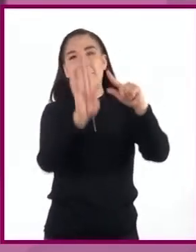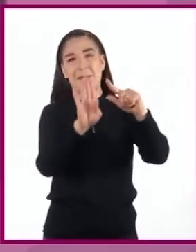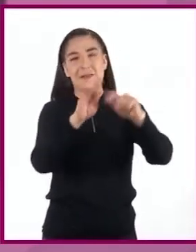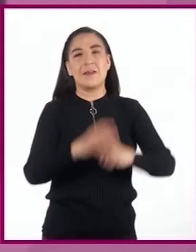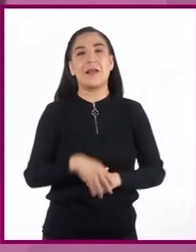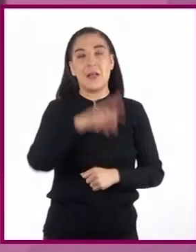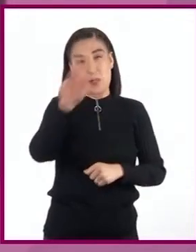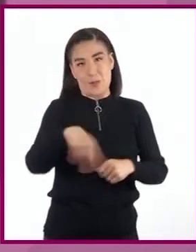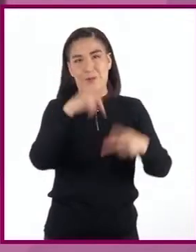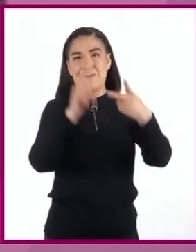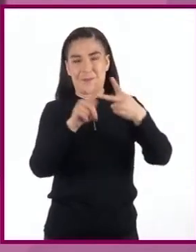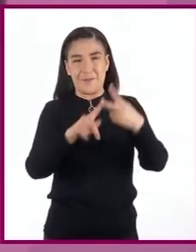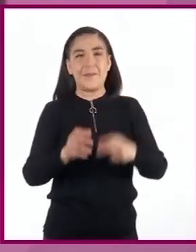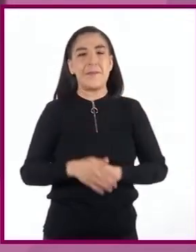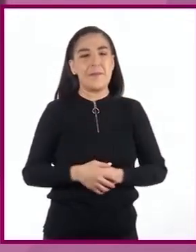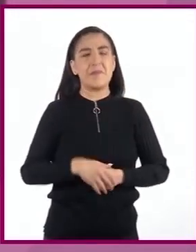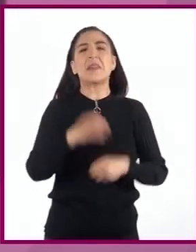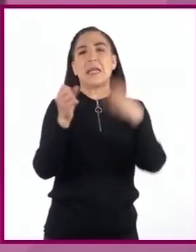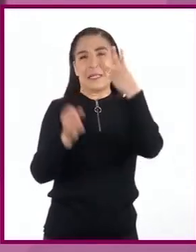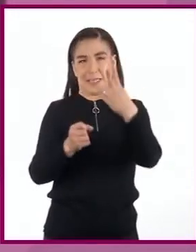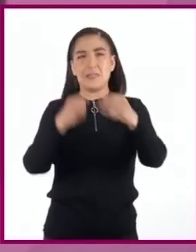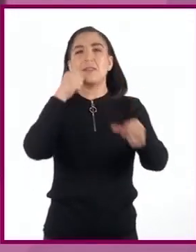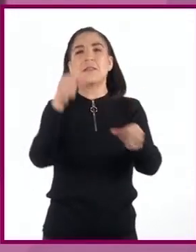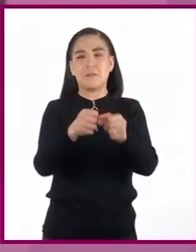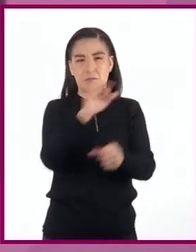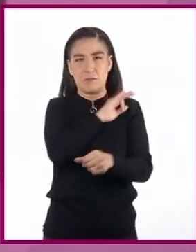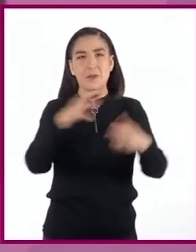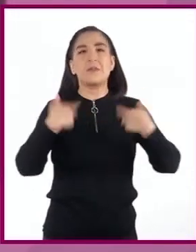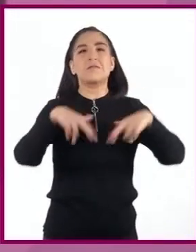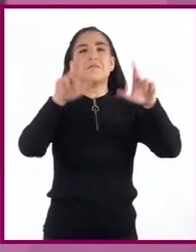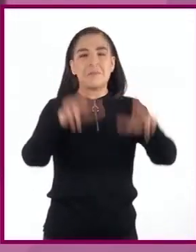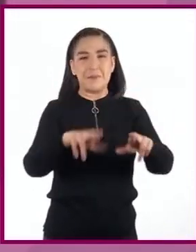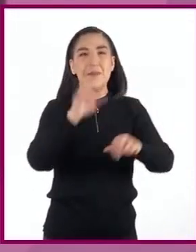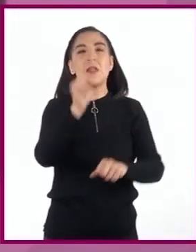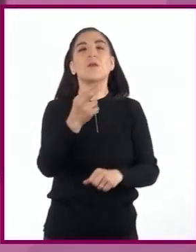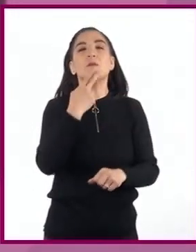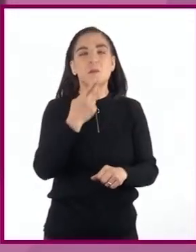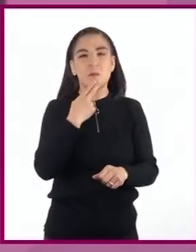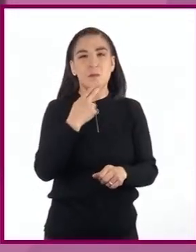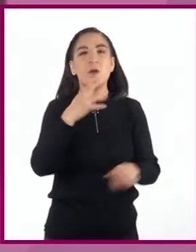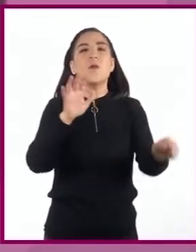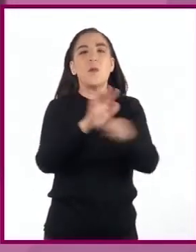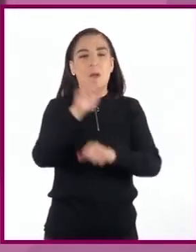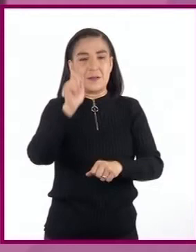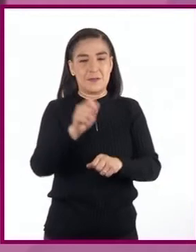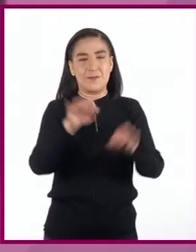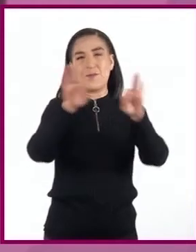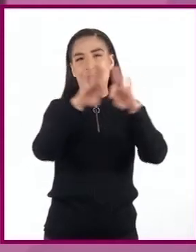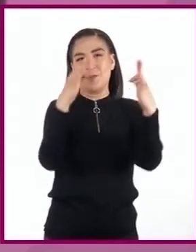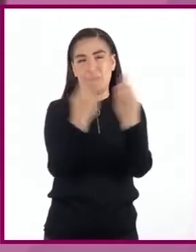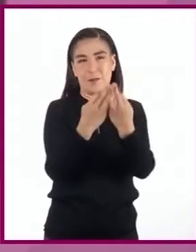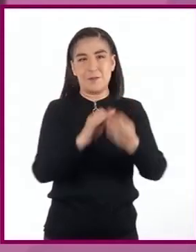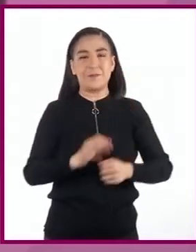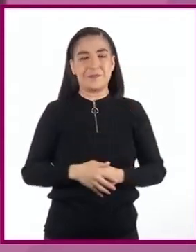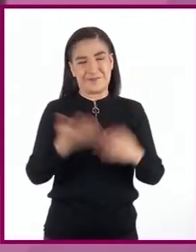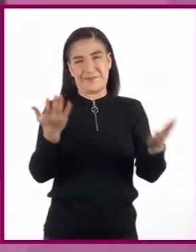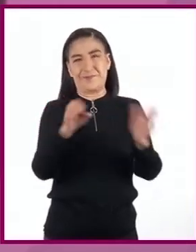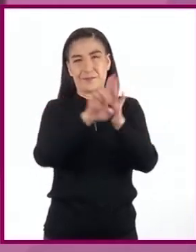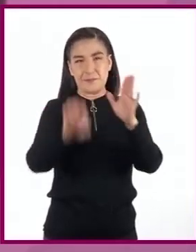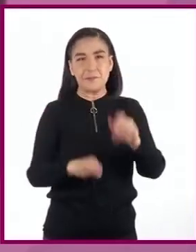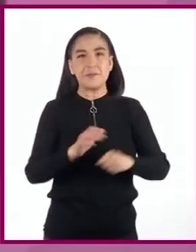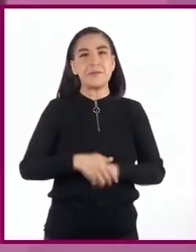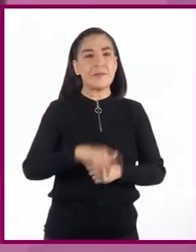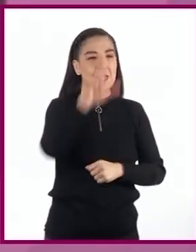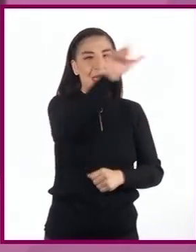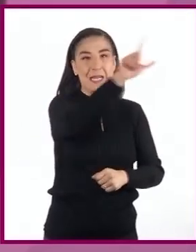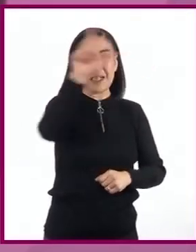se puede representar con 3 letras. Para esta representación se utilizan los elementos que forman dicho ángulo, es decir, sus